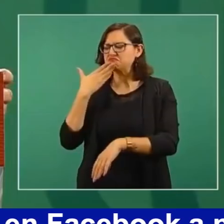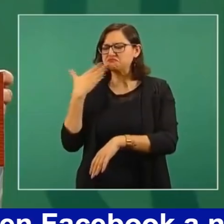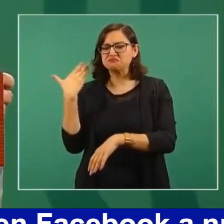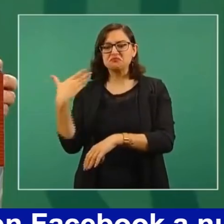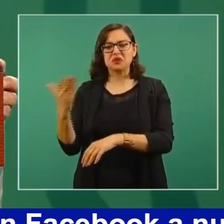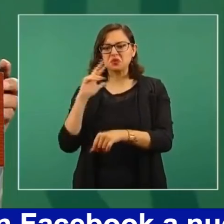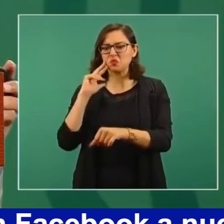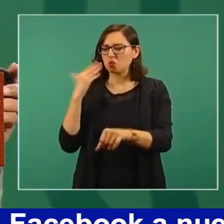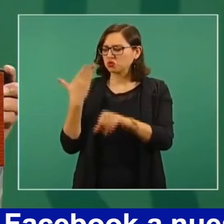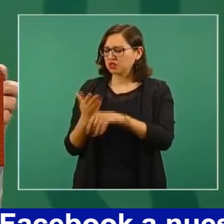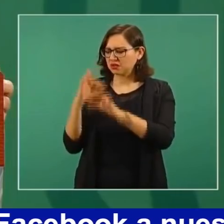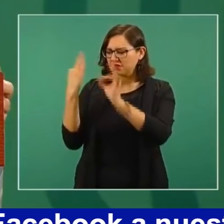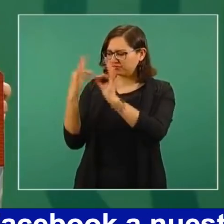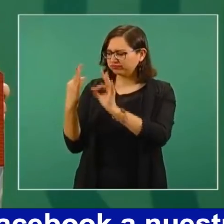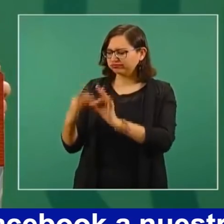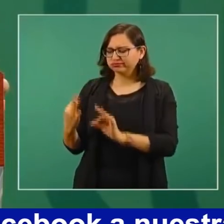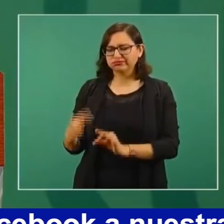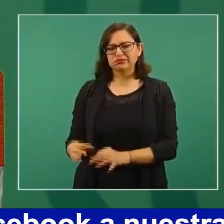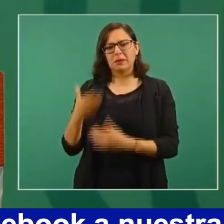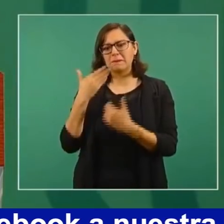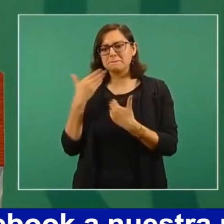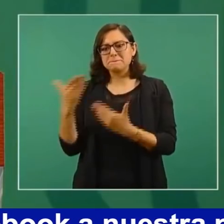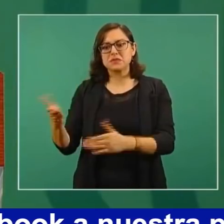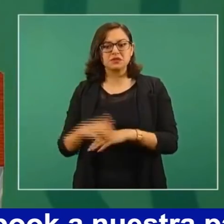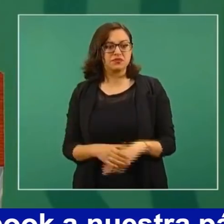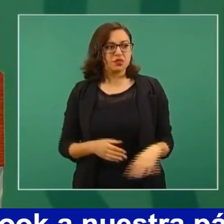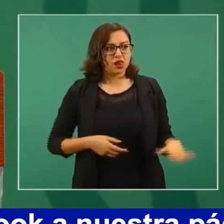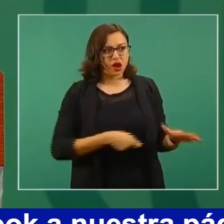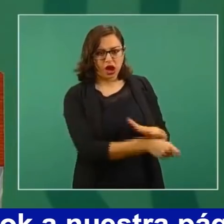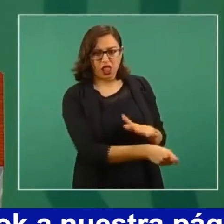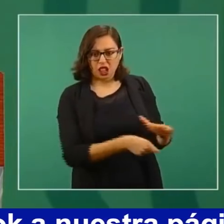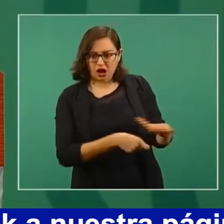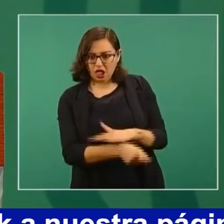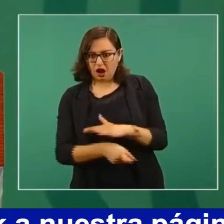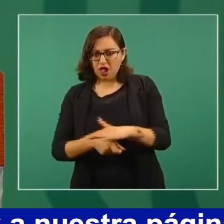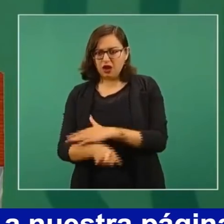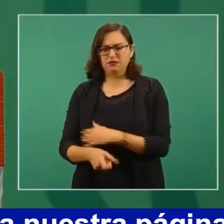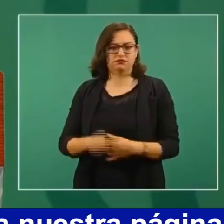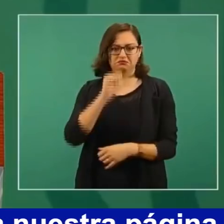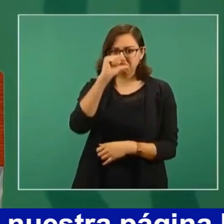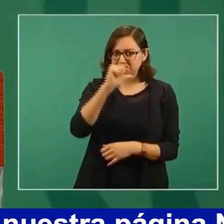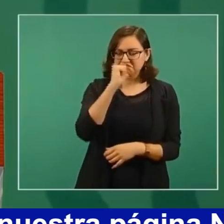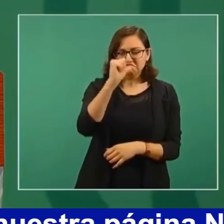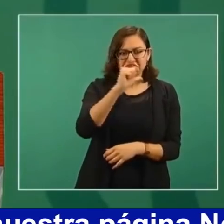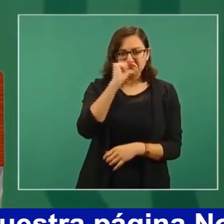con su responsabilidad, que no sobornan,